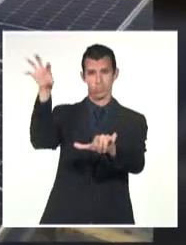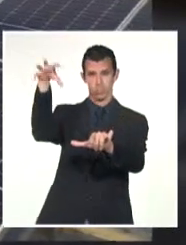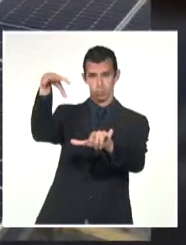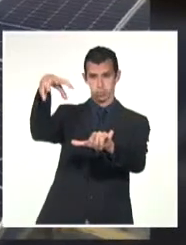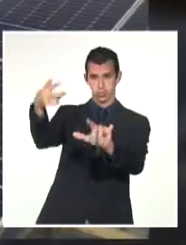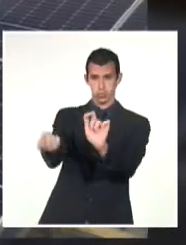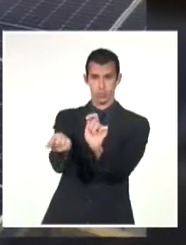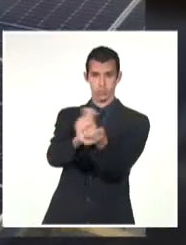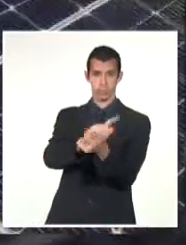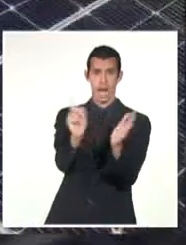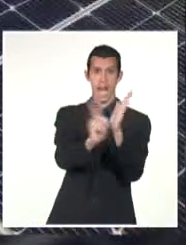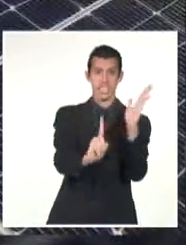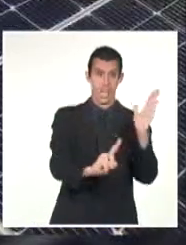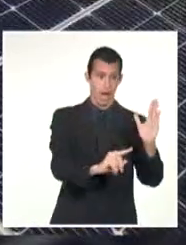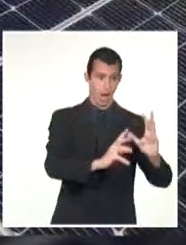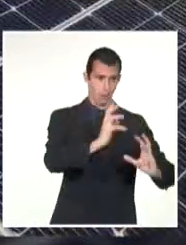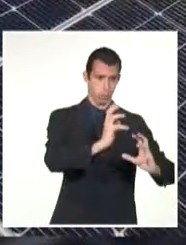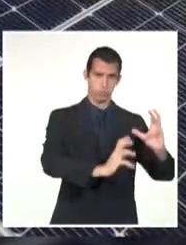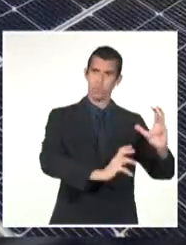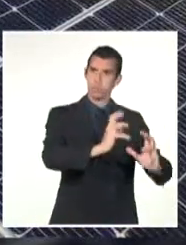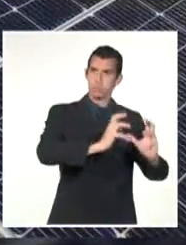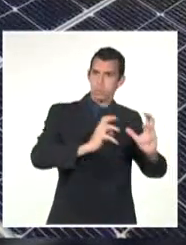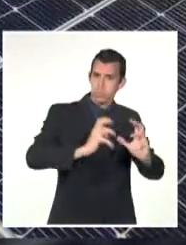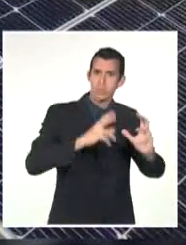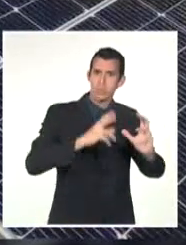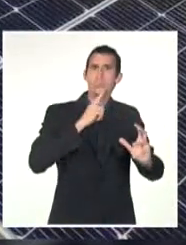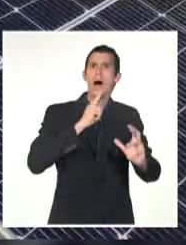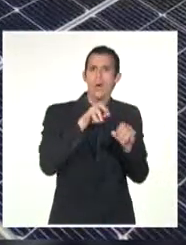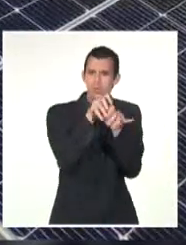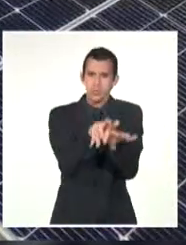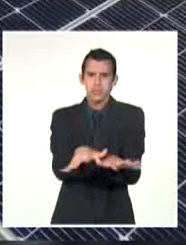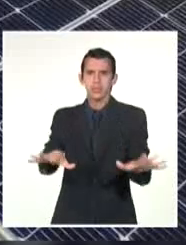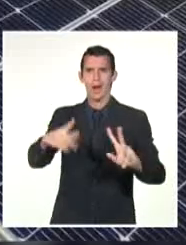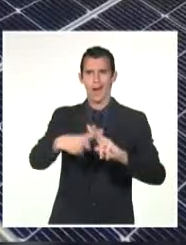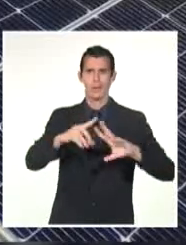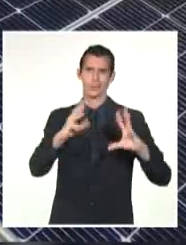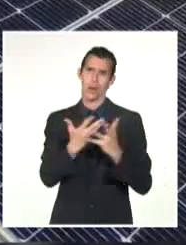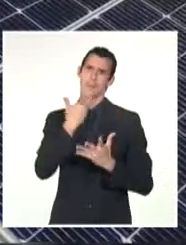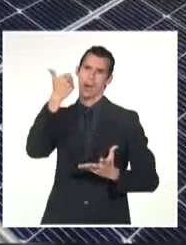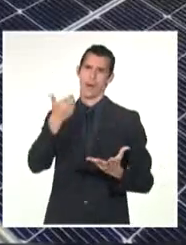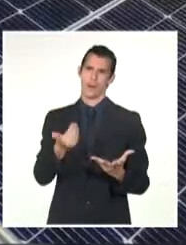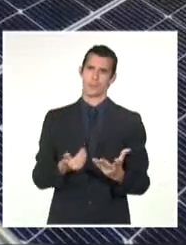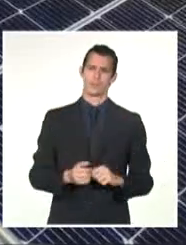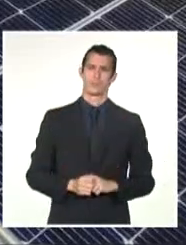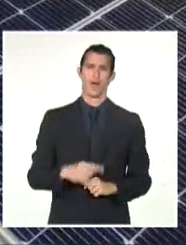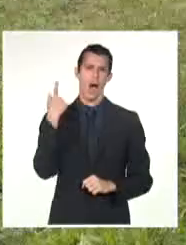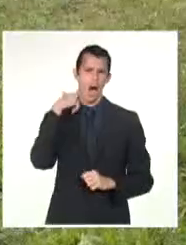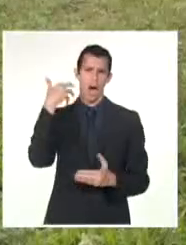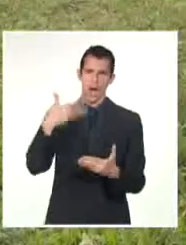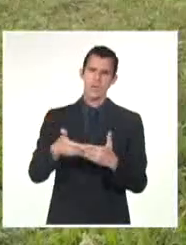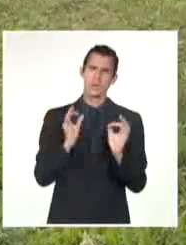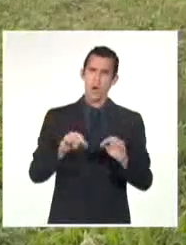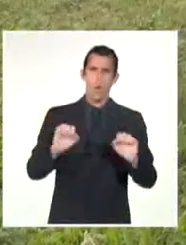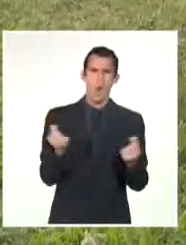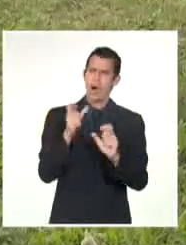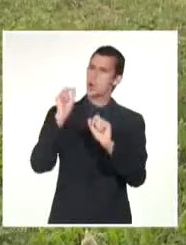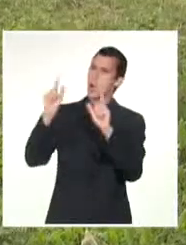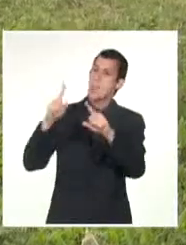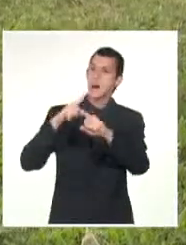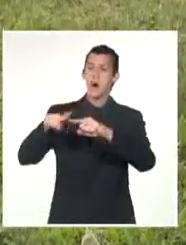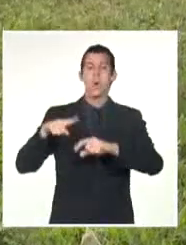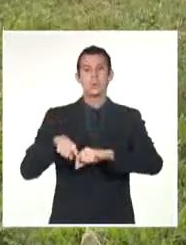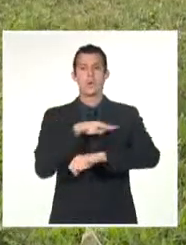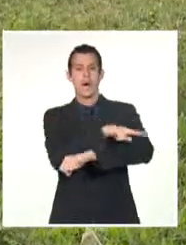bajos costos de operación, la elevada eficiencia tecnológica y la reducción a casi